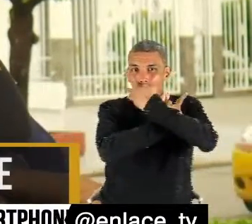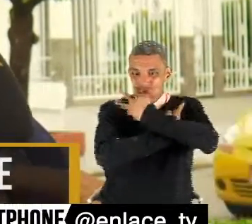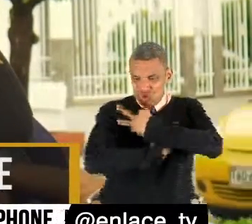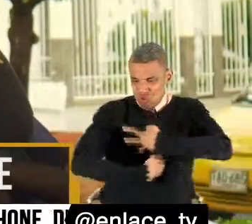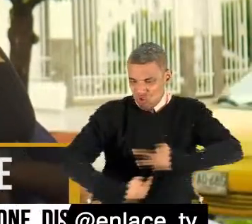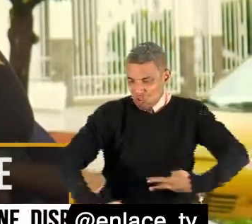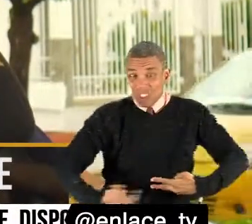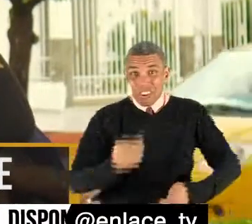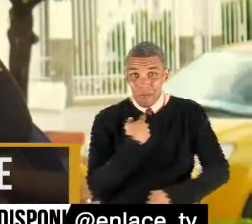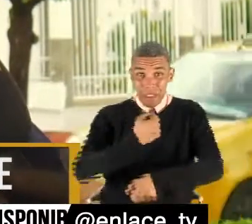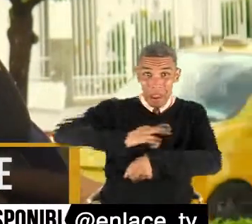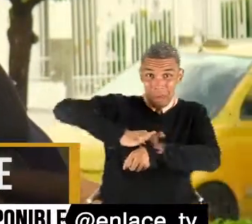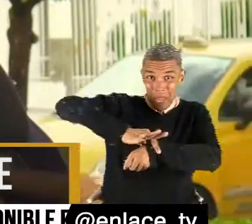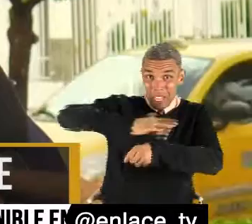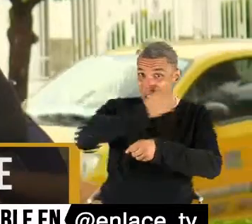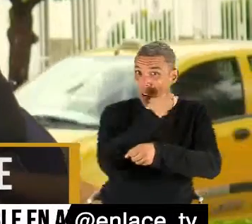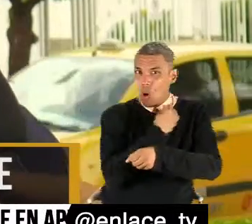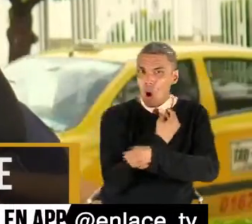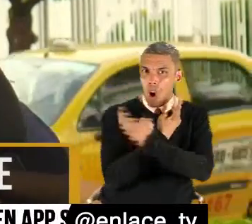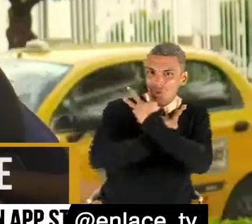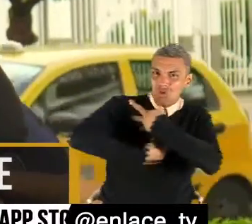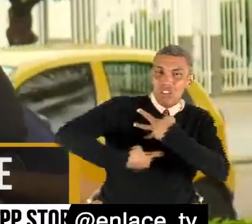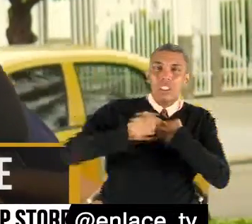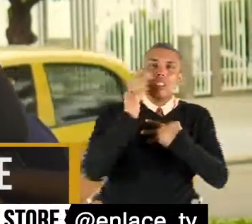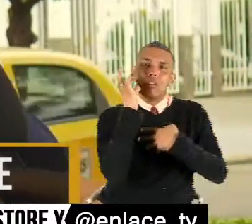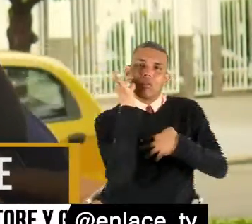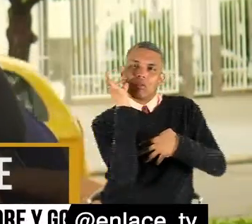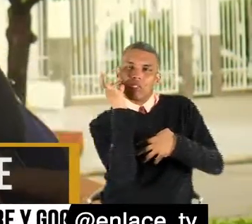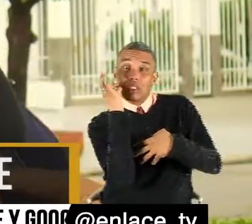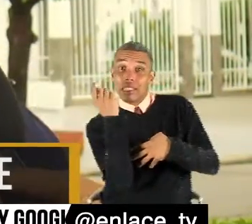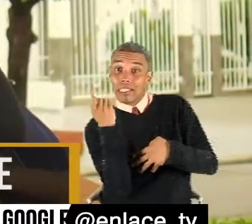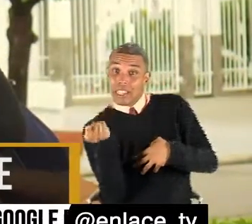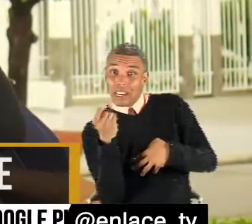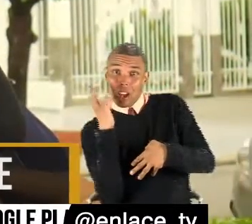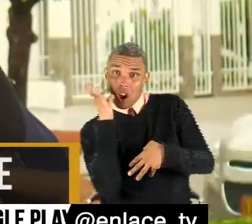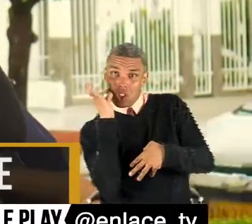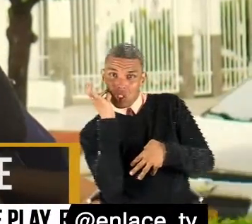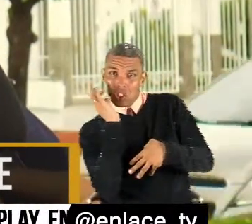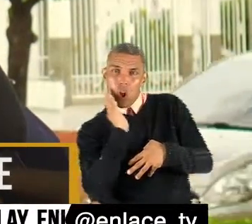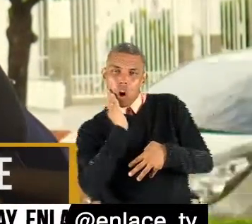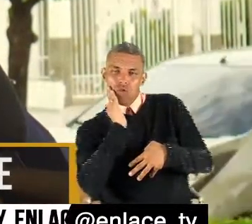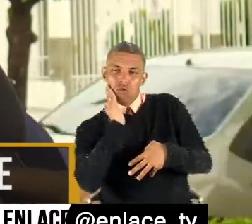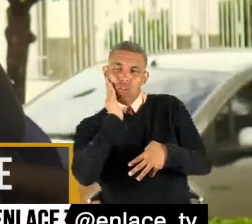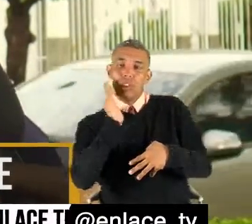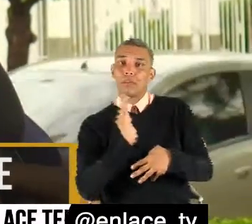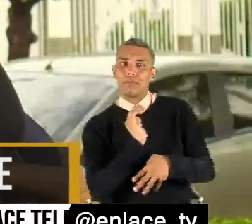grupo multidisciplinario. Entonces, él nos dijo que en la Foscal habían